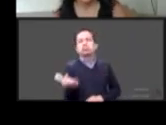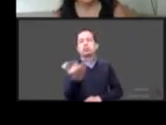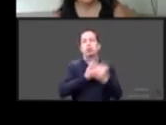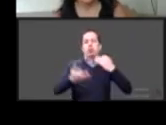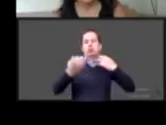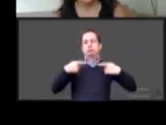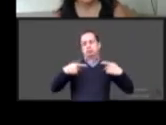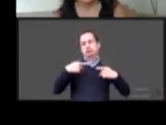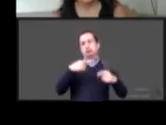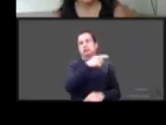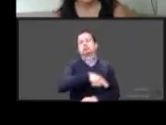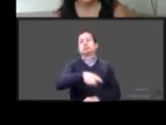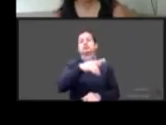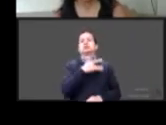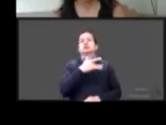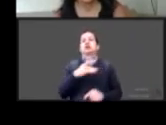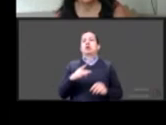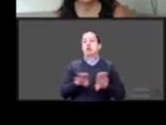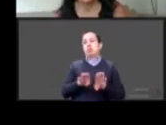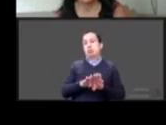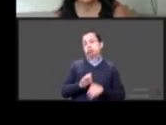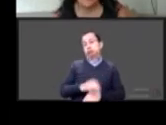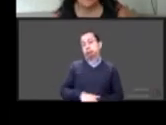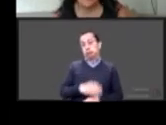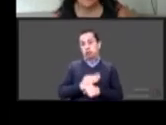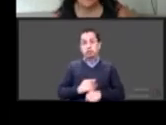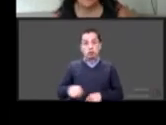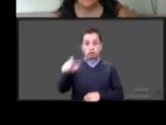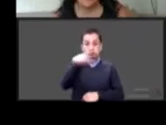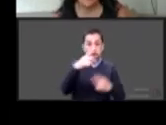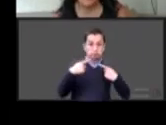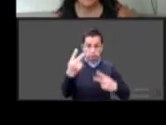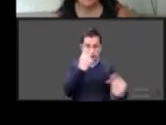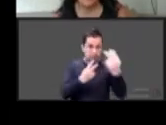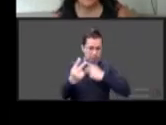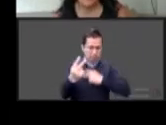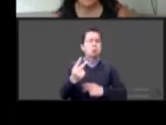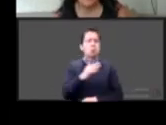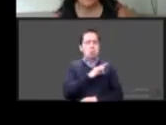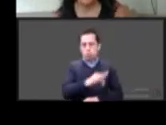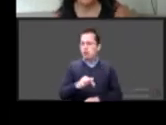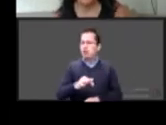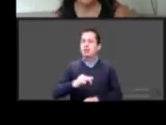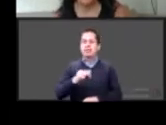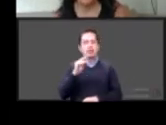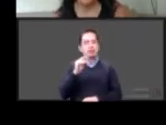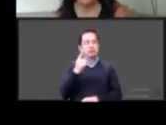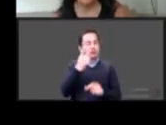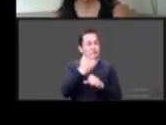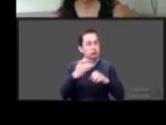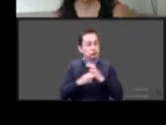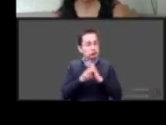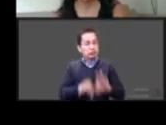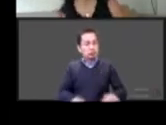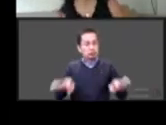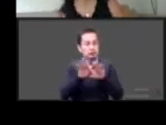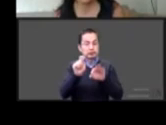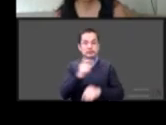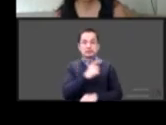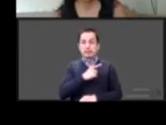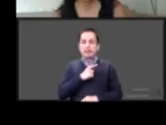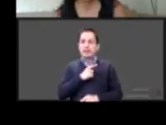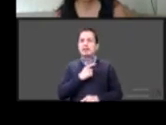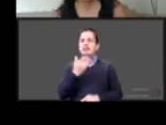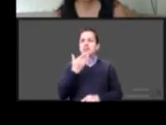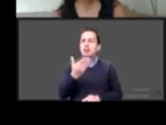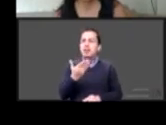también, a todos los que nos están escuchando, que se haga a tiempo. No nos confiemos, no digamos yo he salido de estas y de